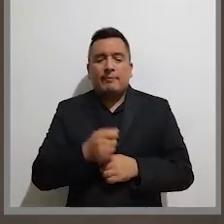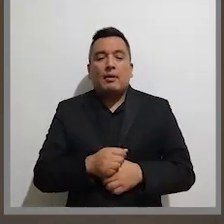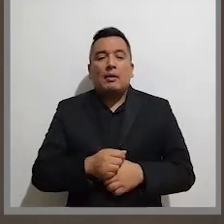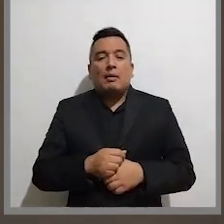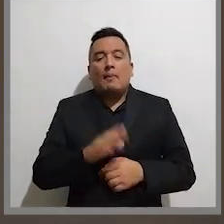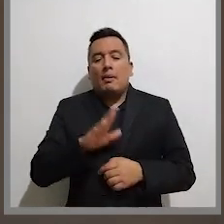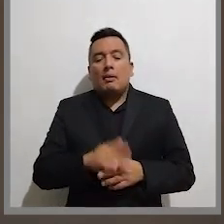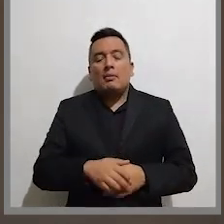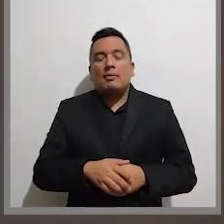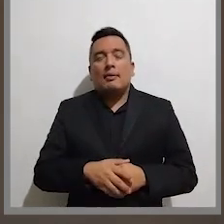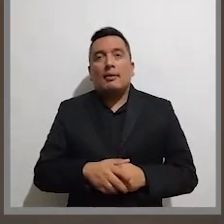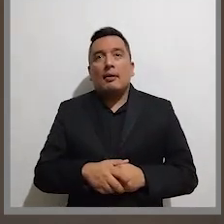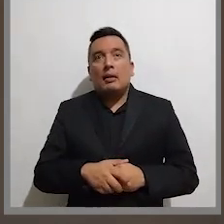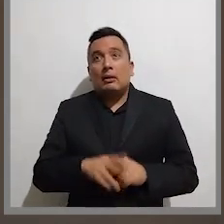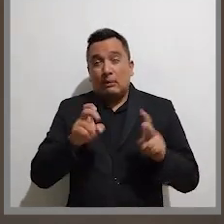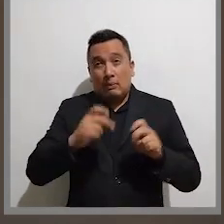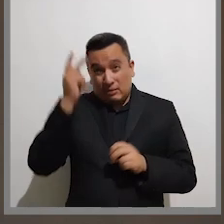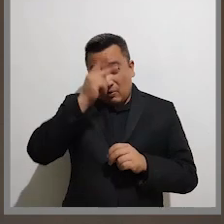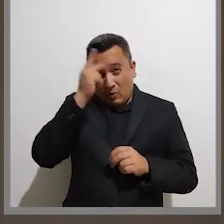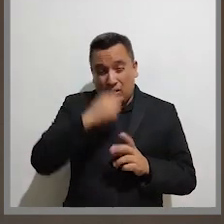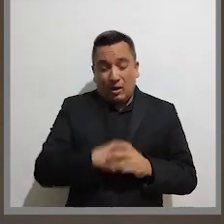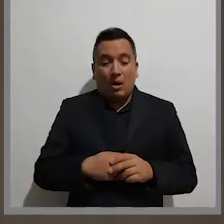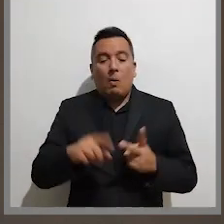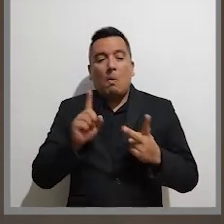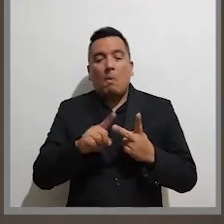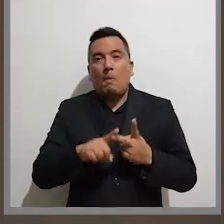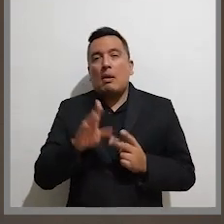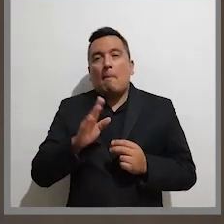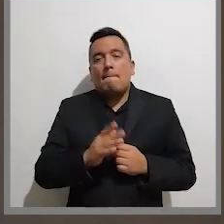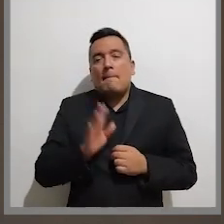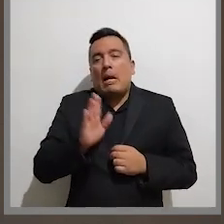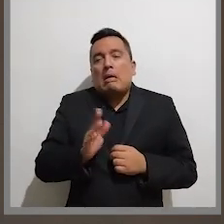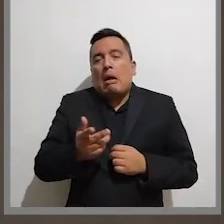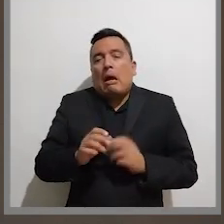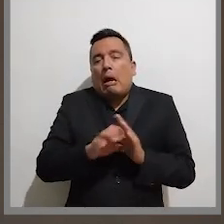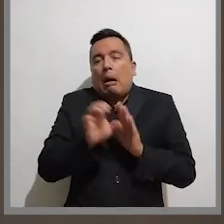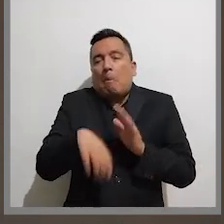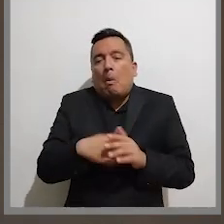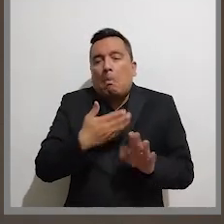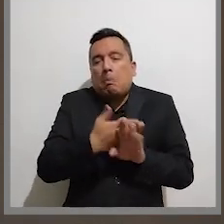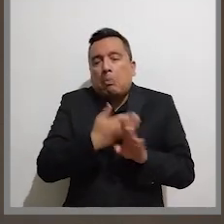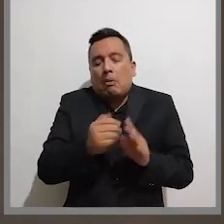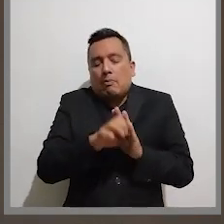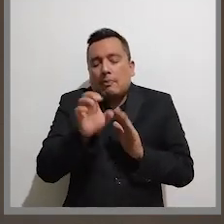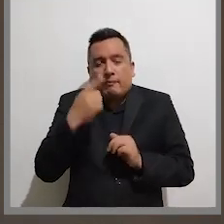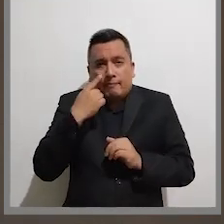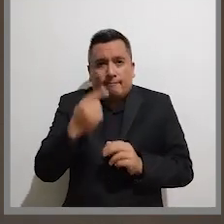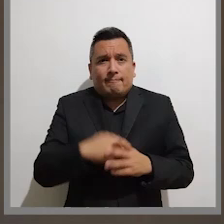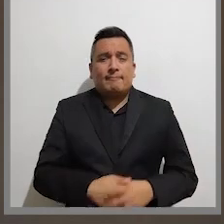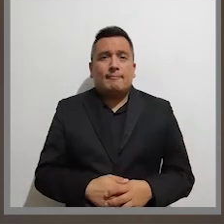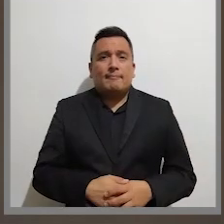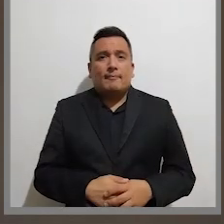ir trabajando lo que es la violencia psicológica y la violencia simbólica. ¿Cuál es? Por ejemplo, la